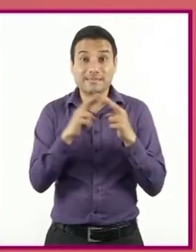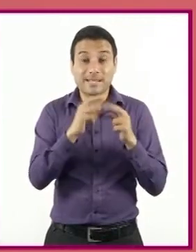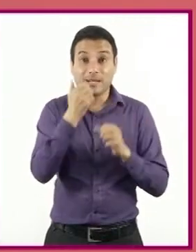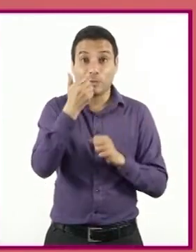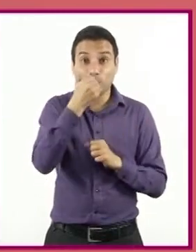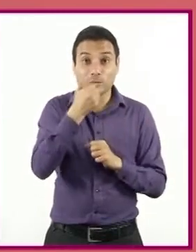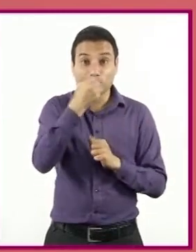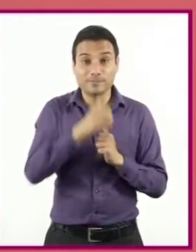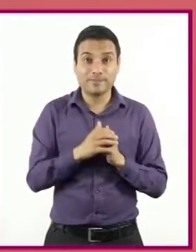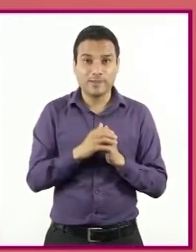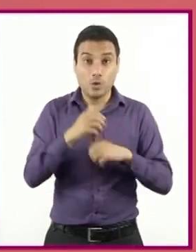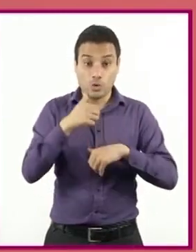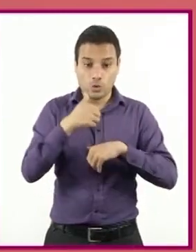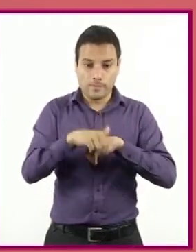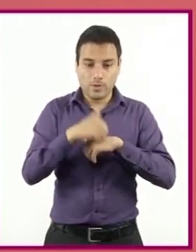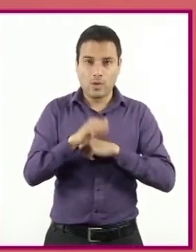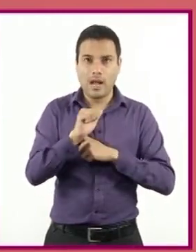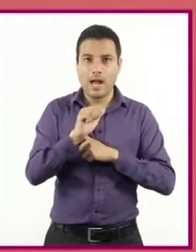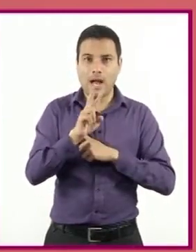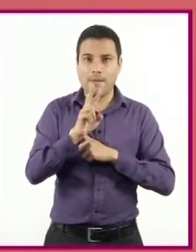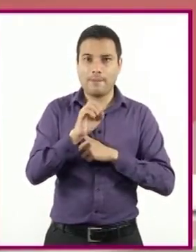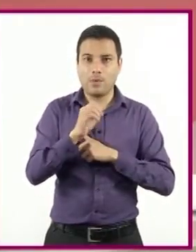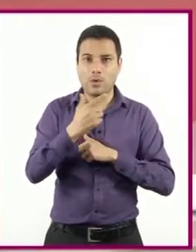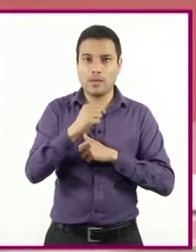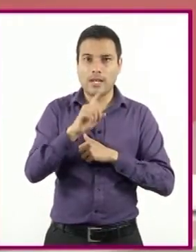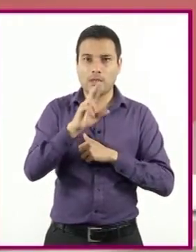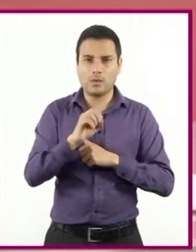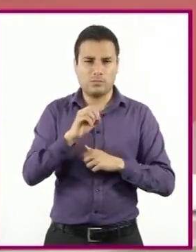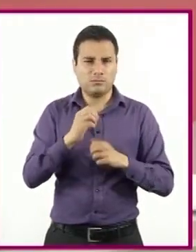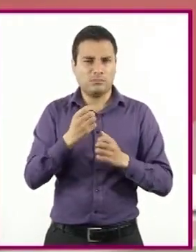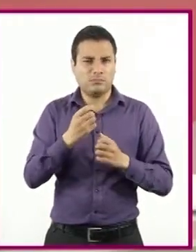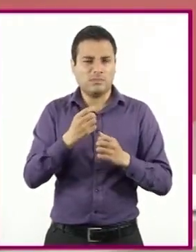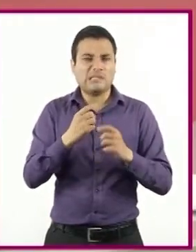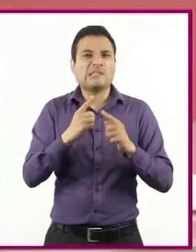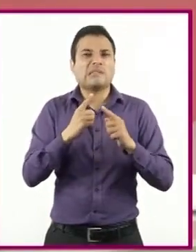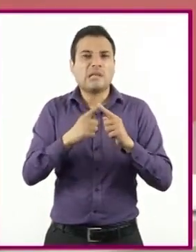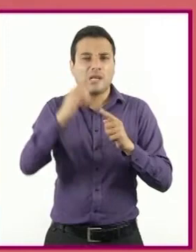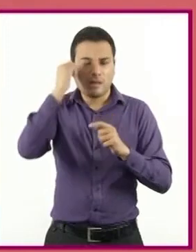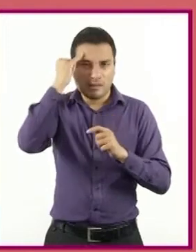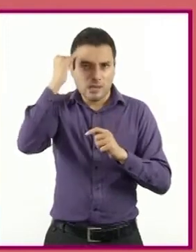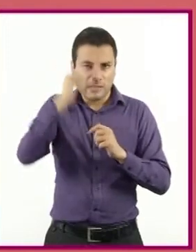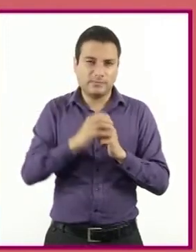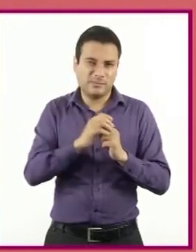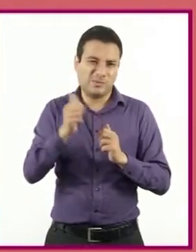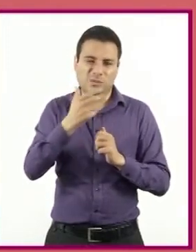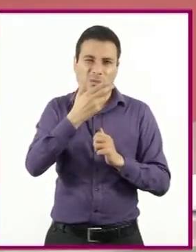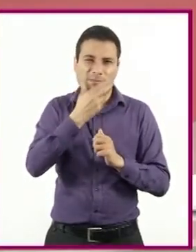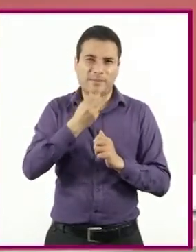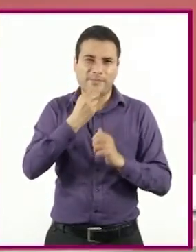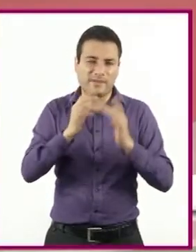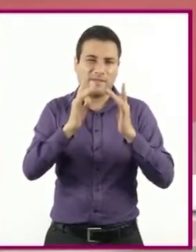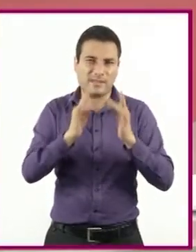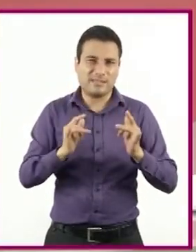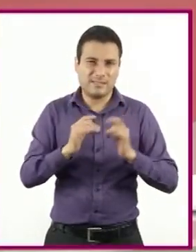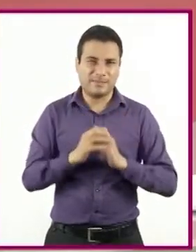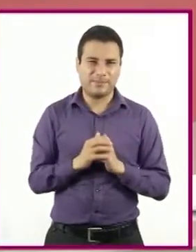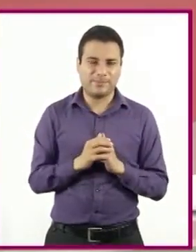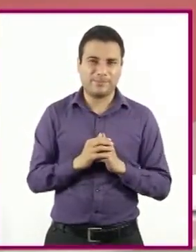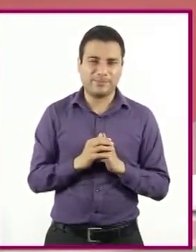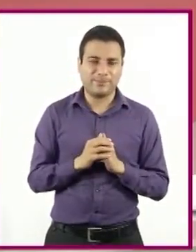el número de Avogadro fue nombrado así por Jean-Baptiste Perrin como el número de átomo en un mol de hidrógeno. Así